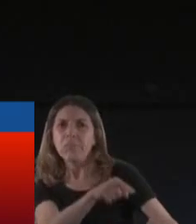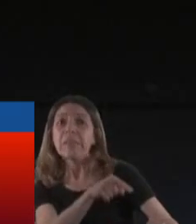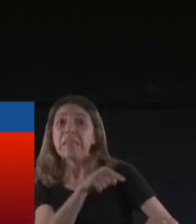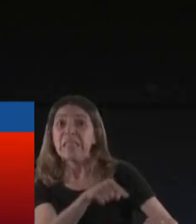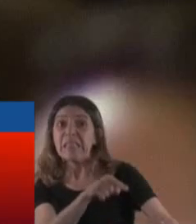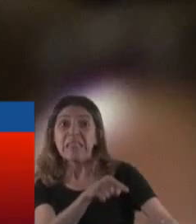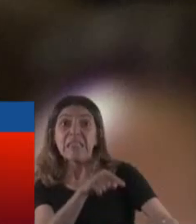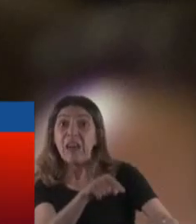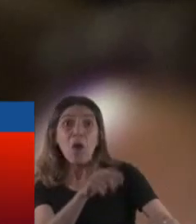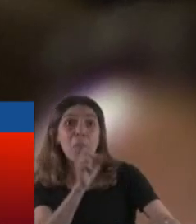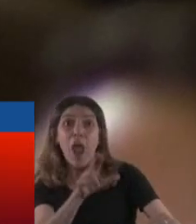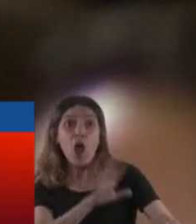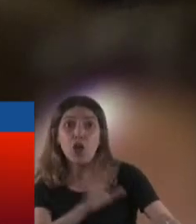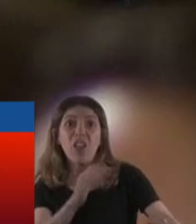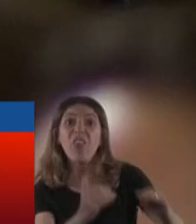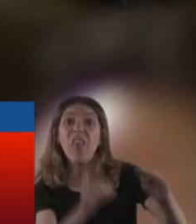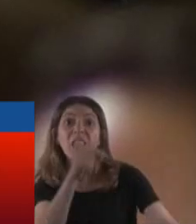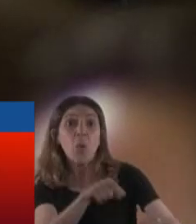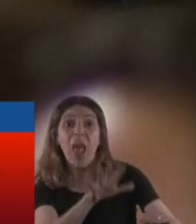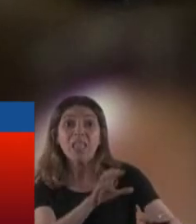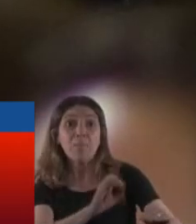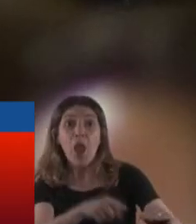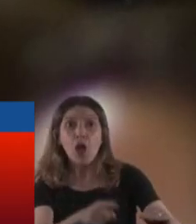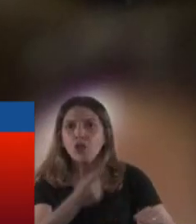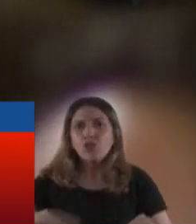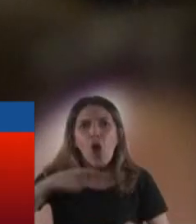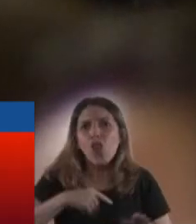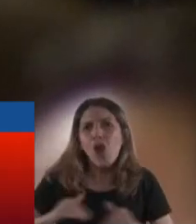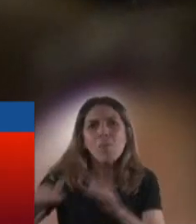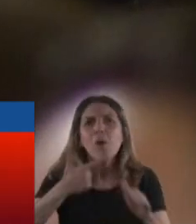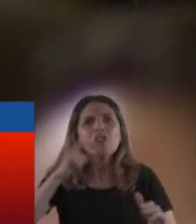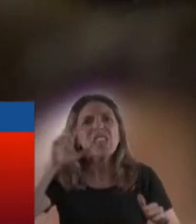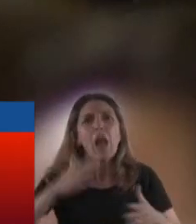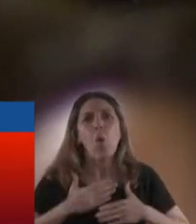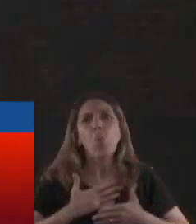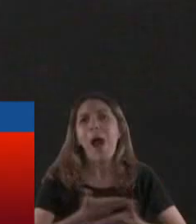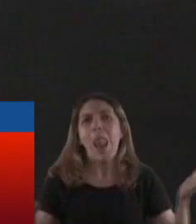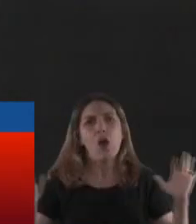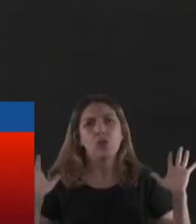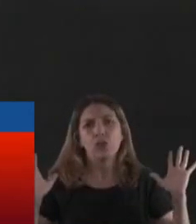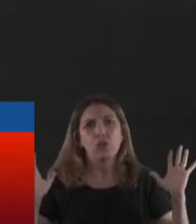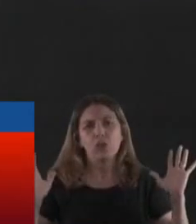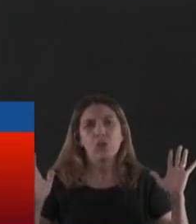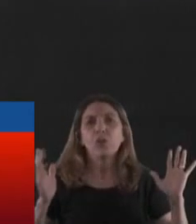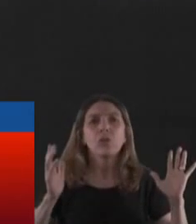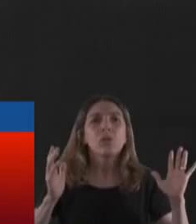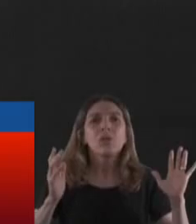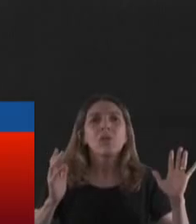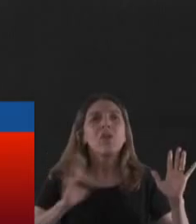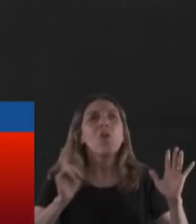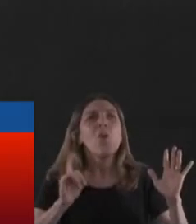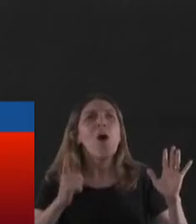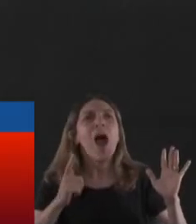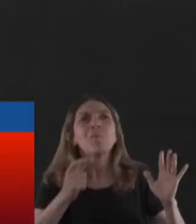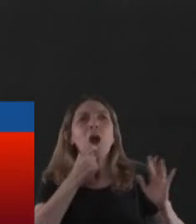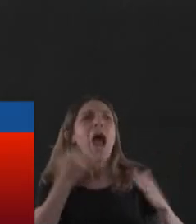peor desigualdad. Finalmente somos todos lo mismo, seres humanos en esta tierra. Y no debería haber ninguna razón